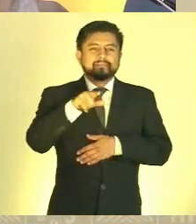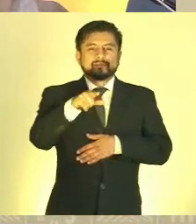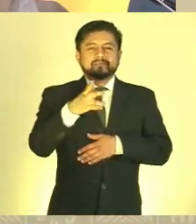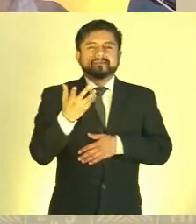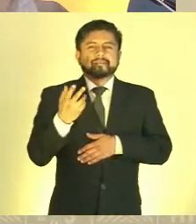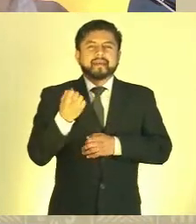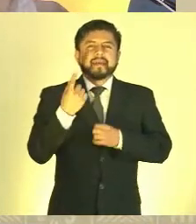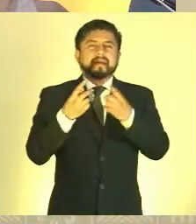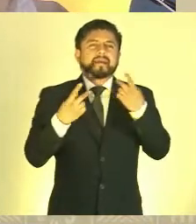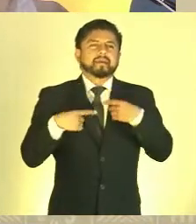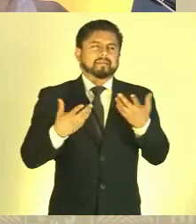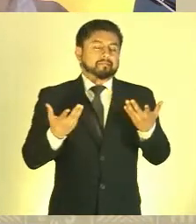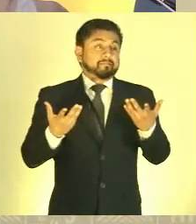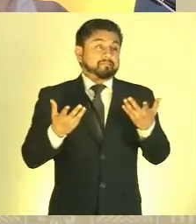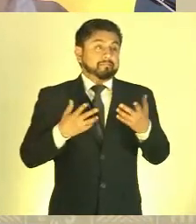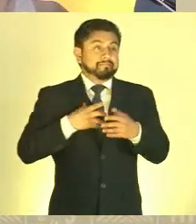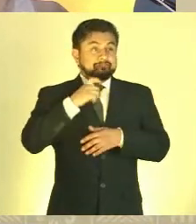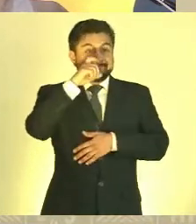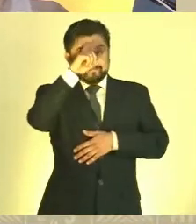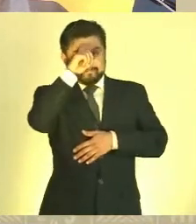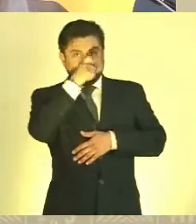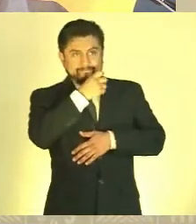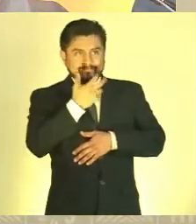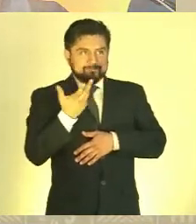dijo Andrés. No,